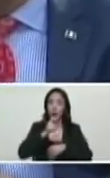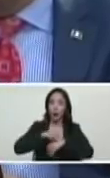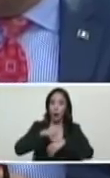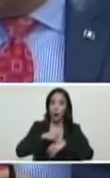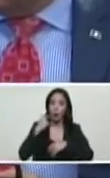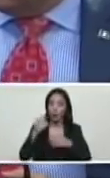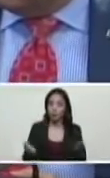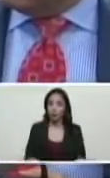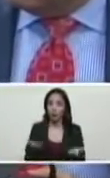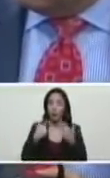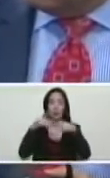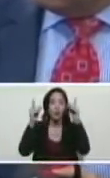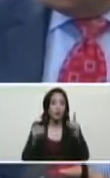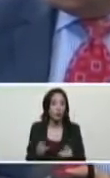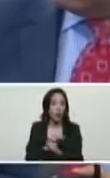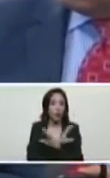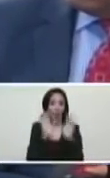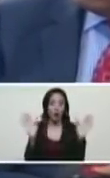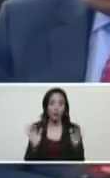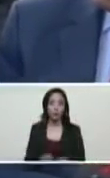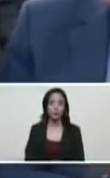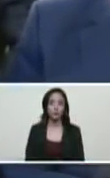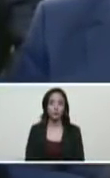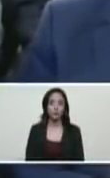para tomar decisiones